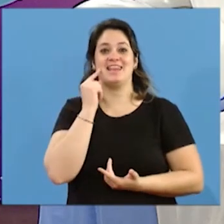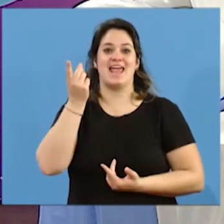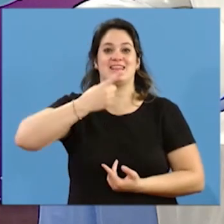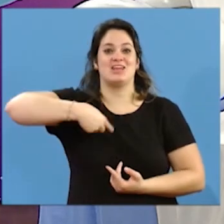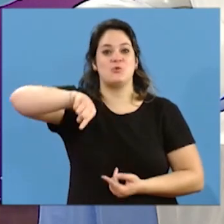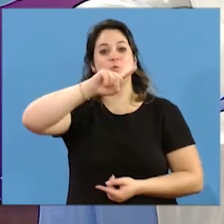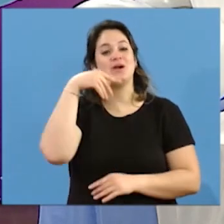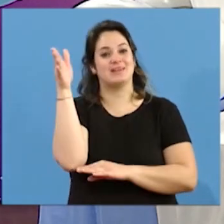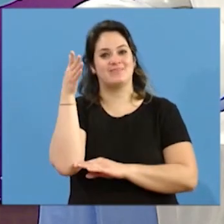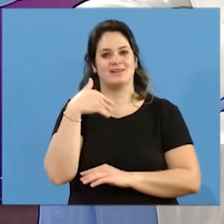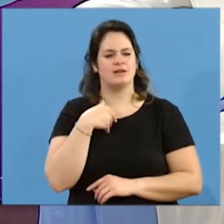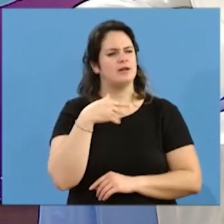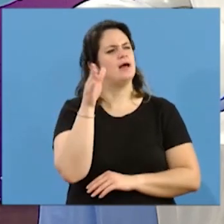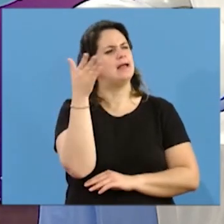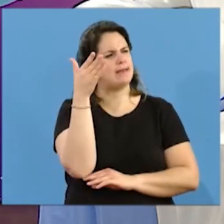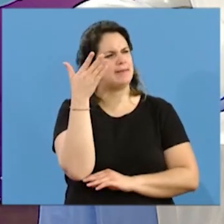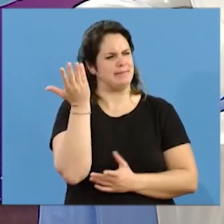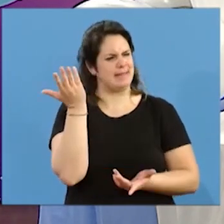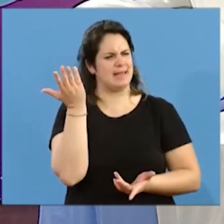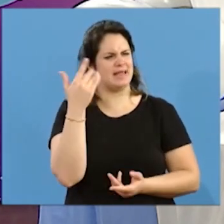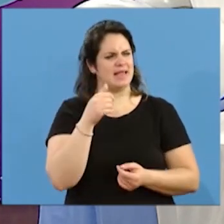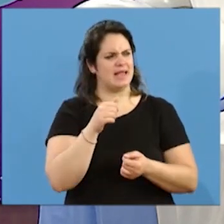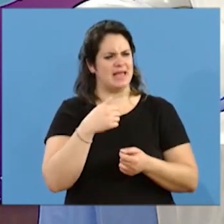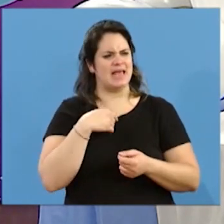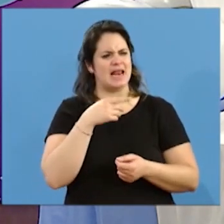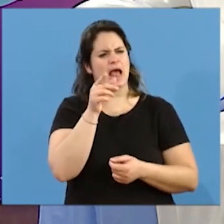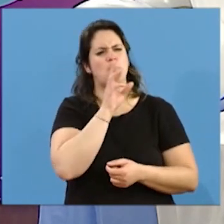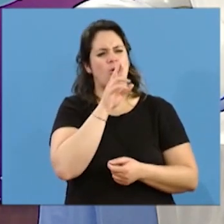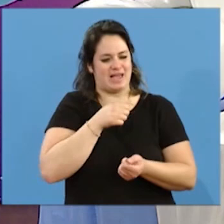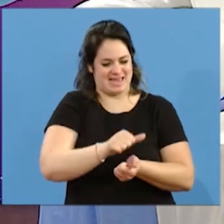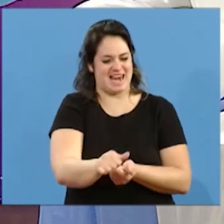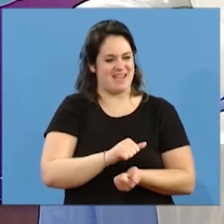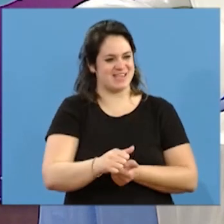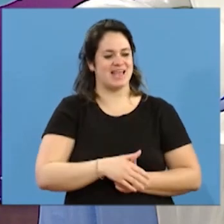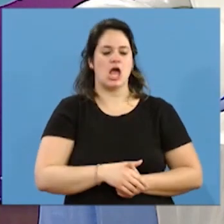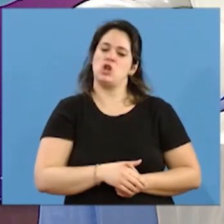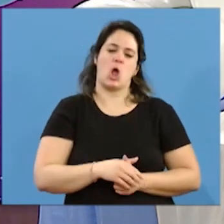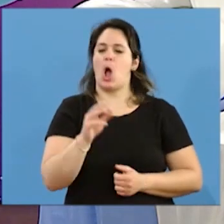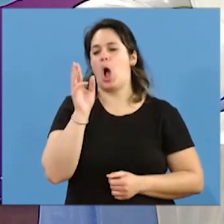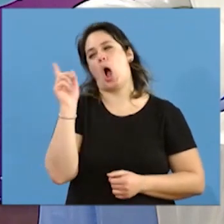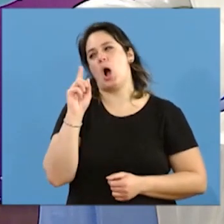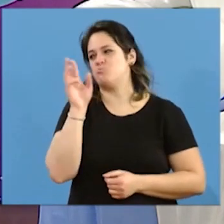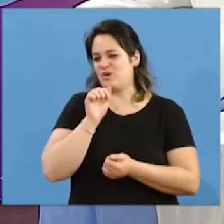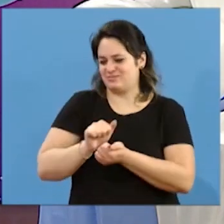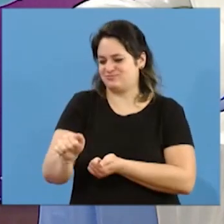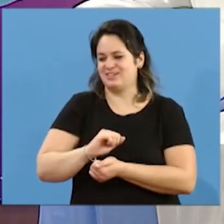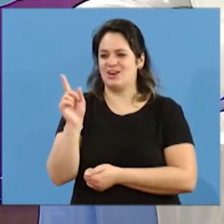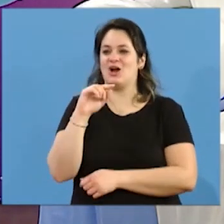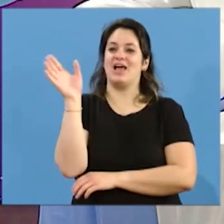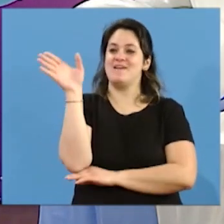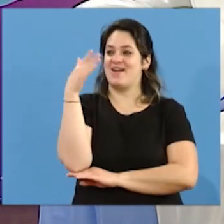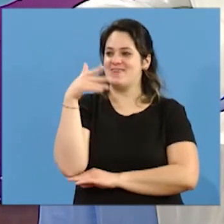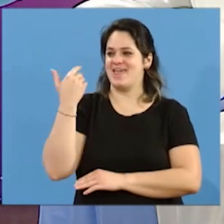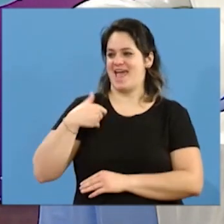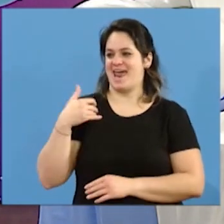nuestra bandera. ¿La bandera? ¿Sí? ¿La bandera es la que lava? No es la bandera que lava, es la bandera de la